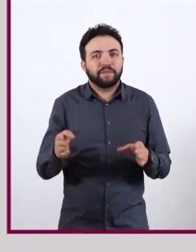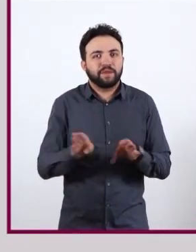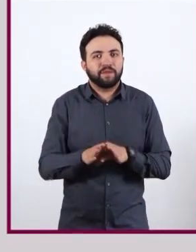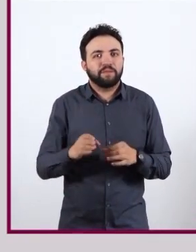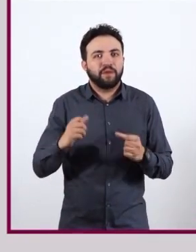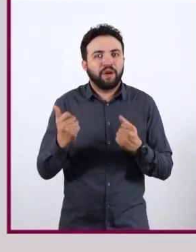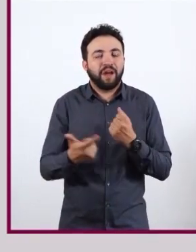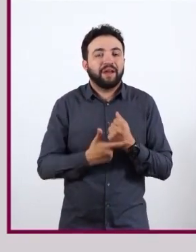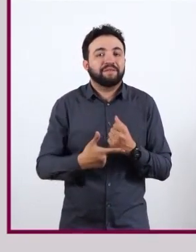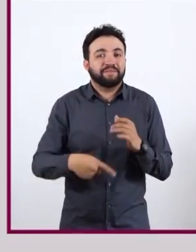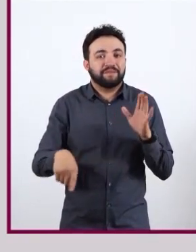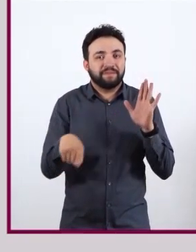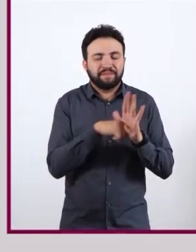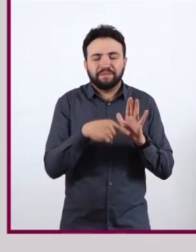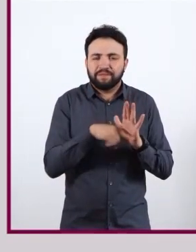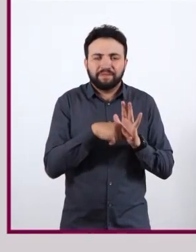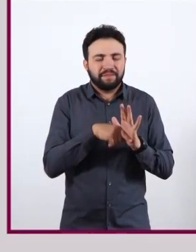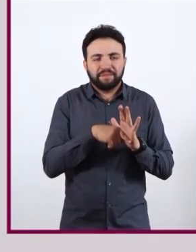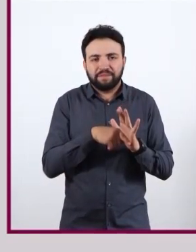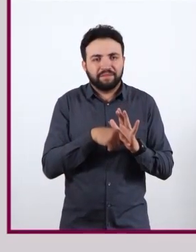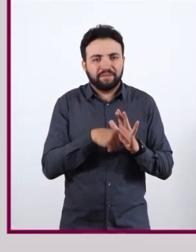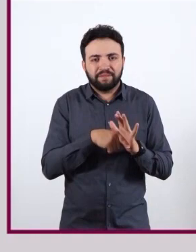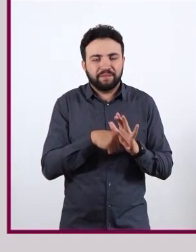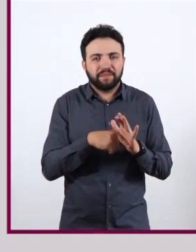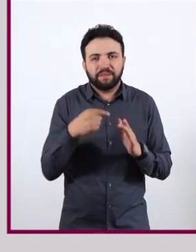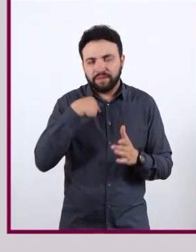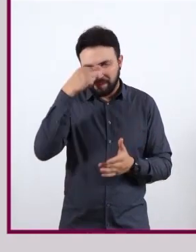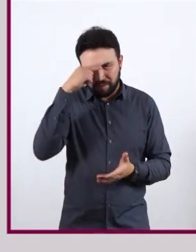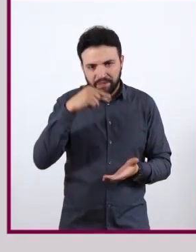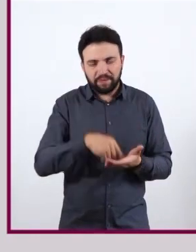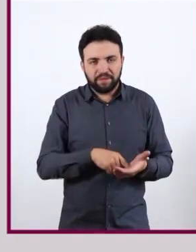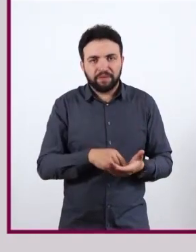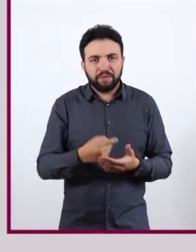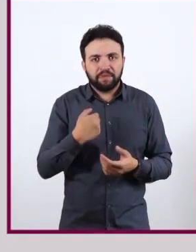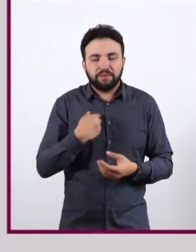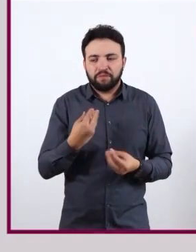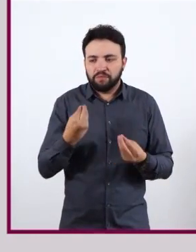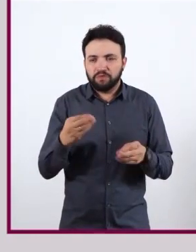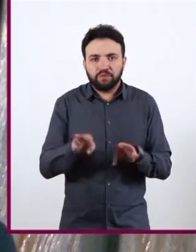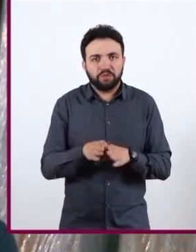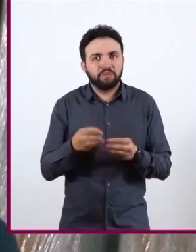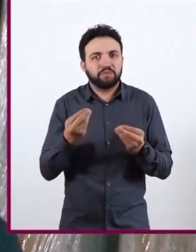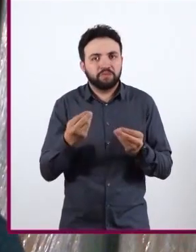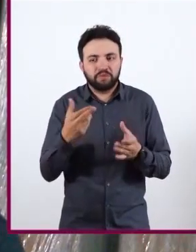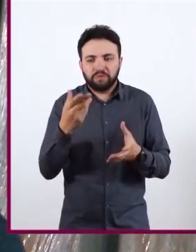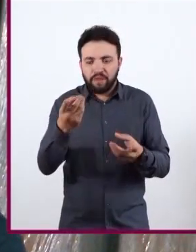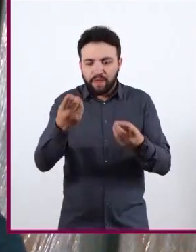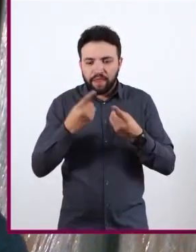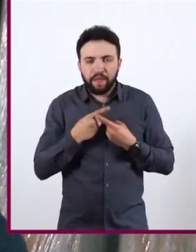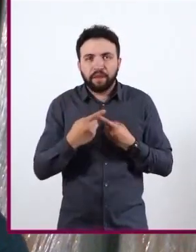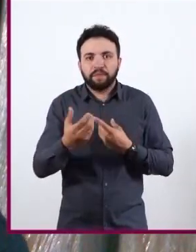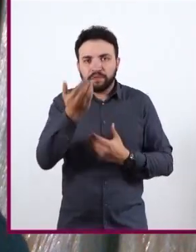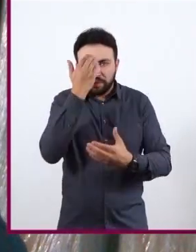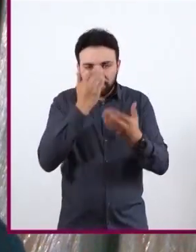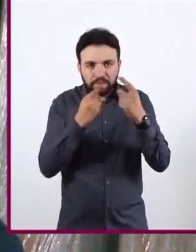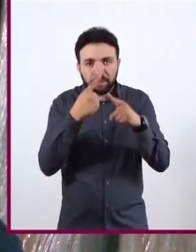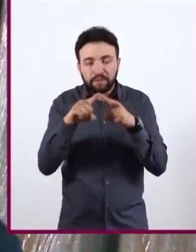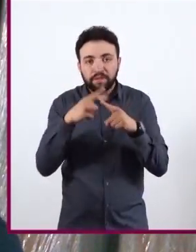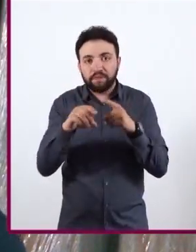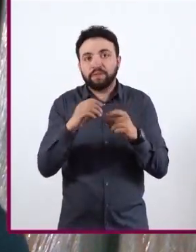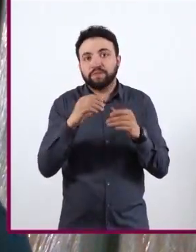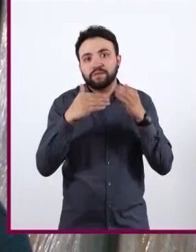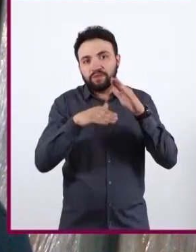algo negativo, y al contrario, yo creo que me dio muchas herramientas que no me hubiera dado la carrera de